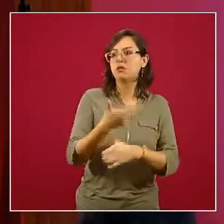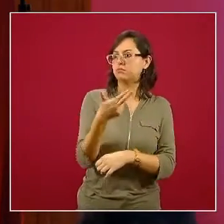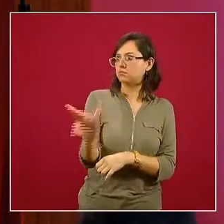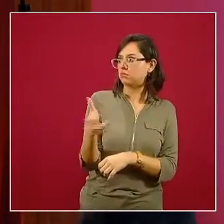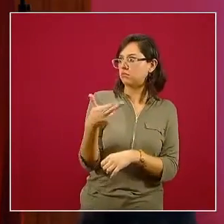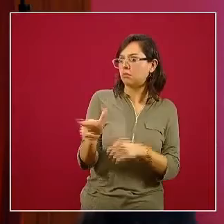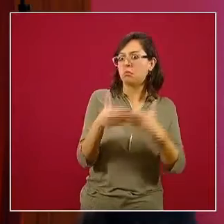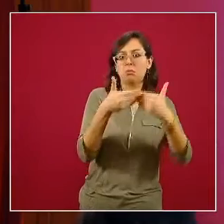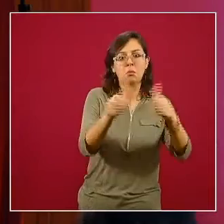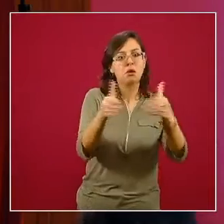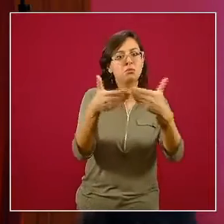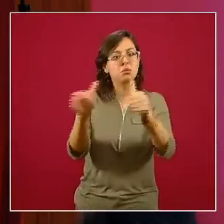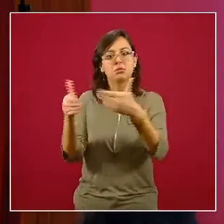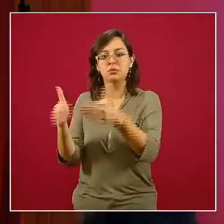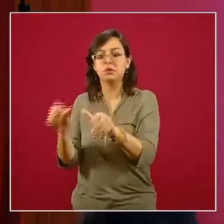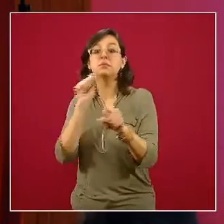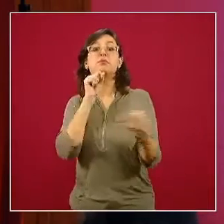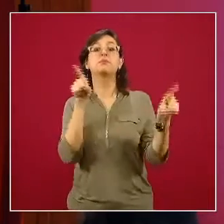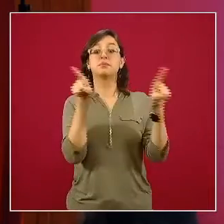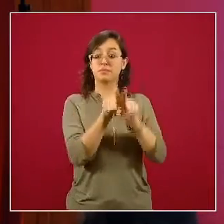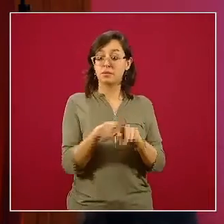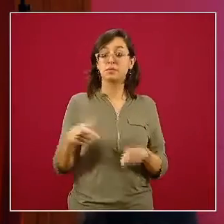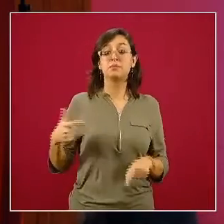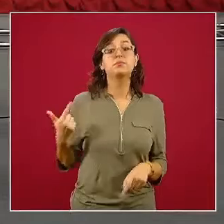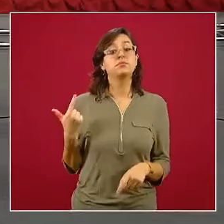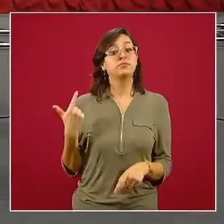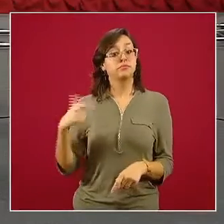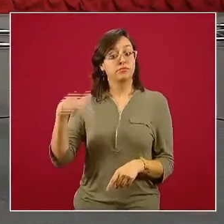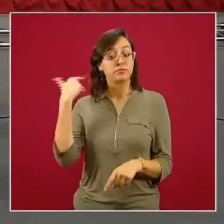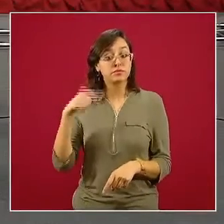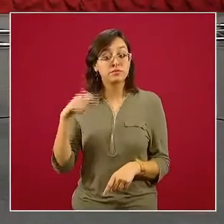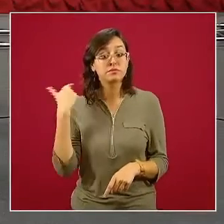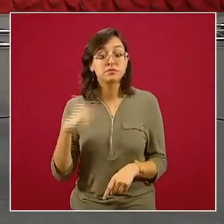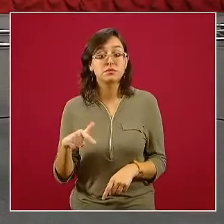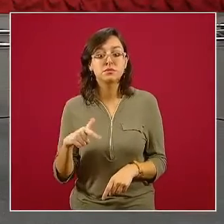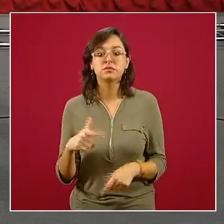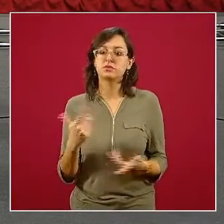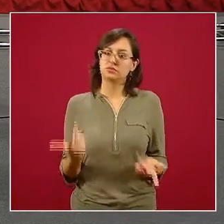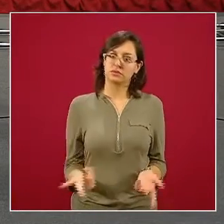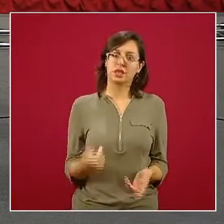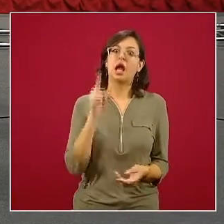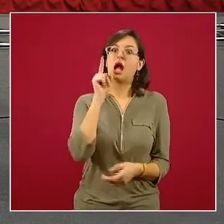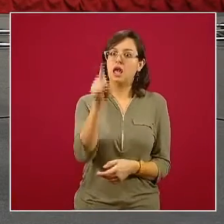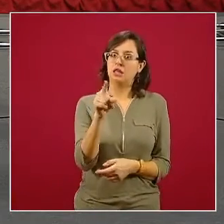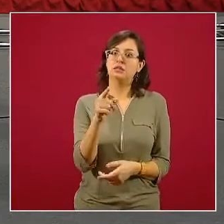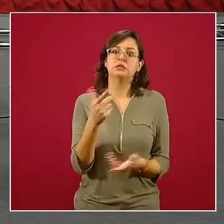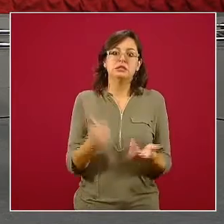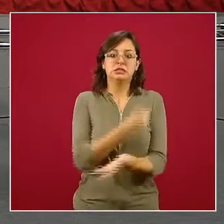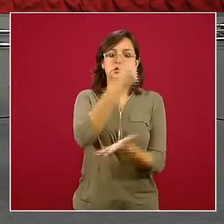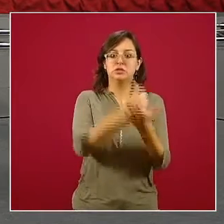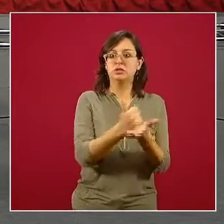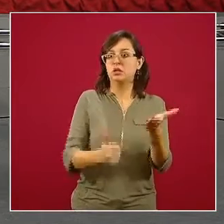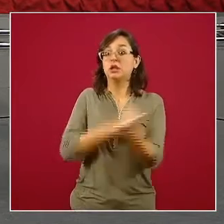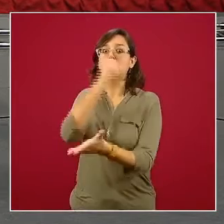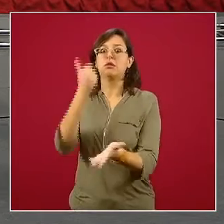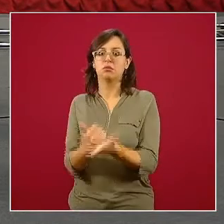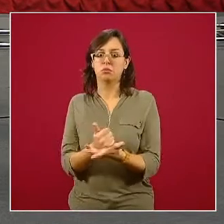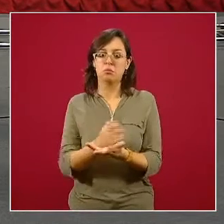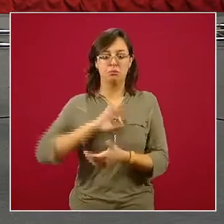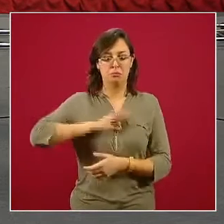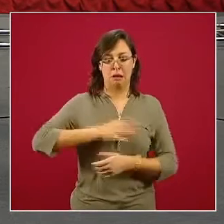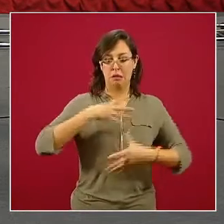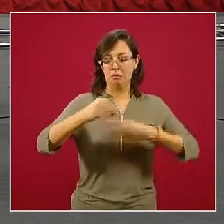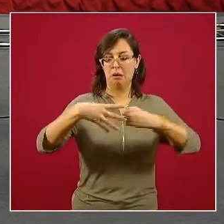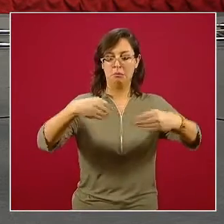restaurantes, y desde luego también Guadalajara, que son las dos siguientes ciudades en las que podría crecer en grandes proporciones